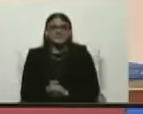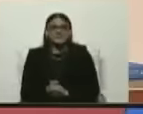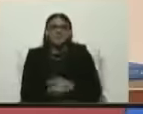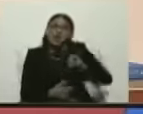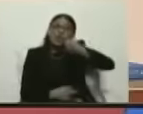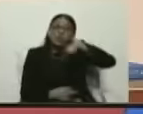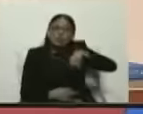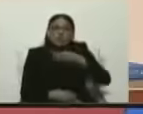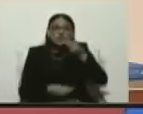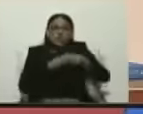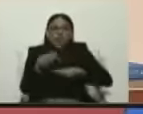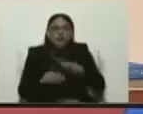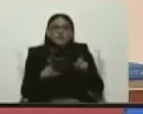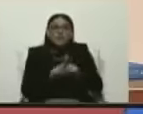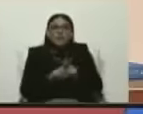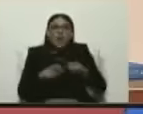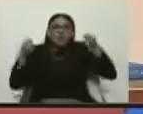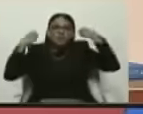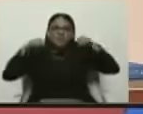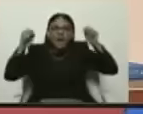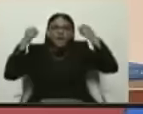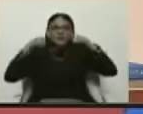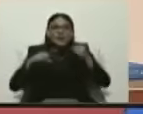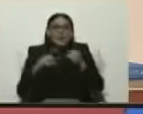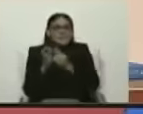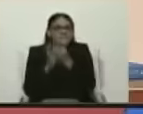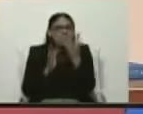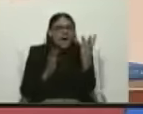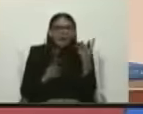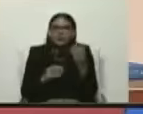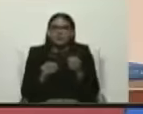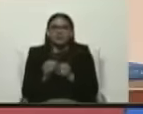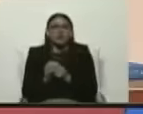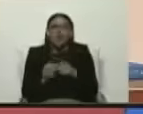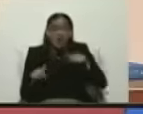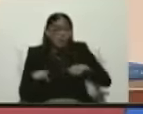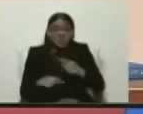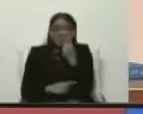nosotros hemos hecho varios ensayos, varios.